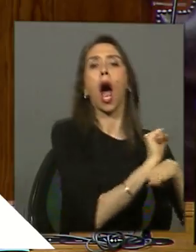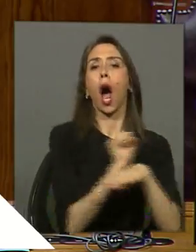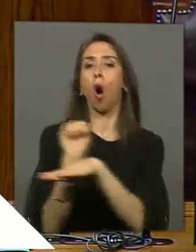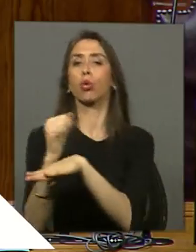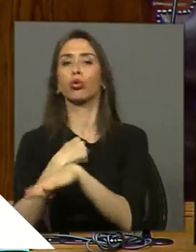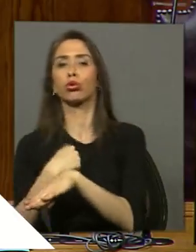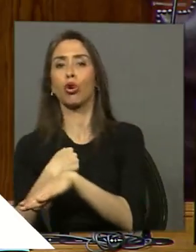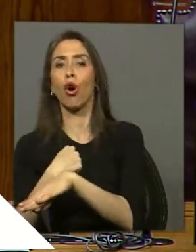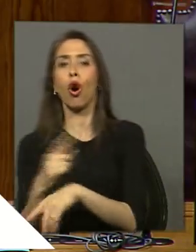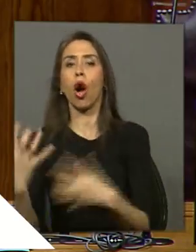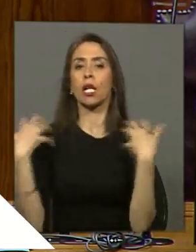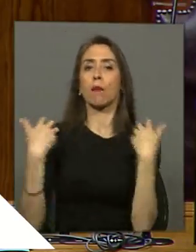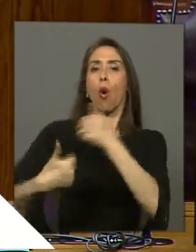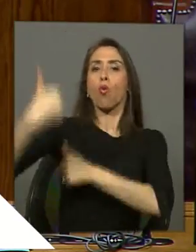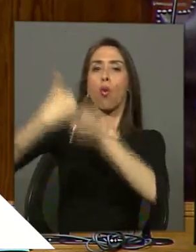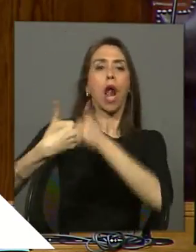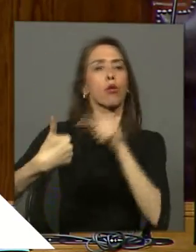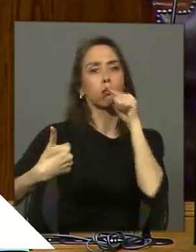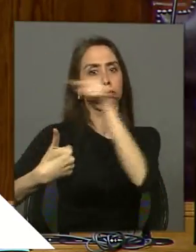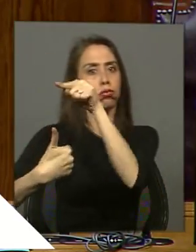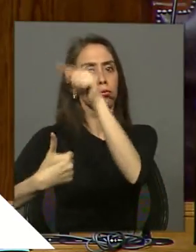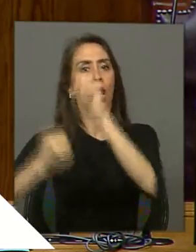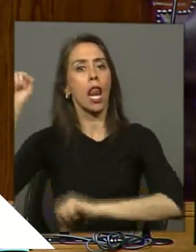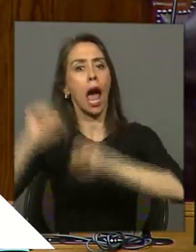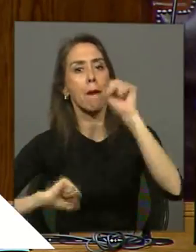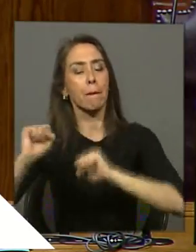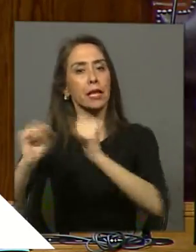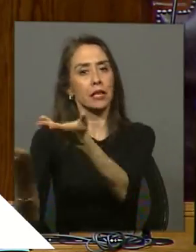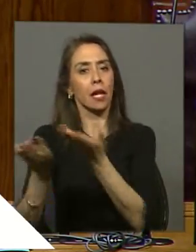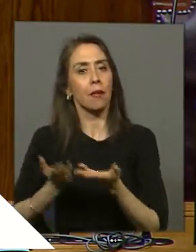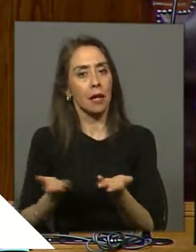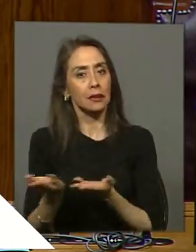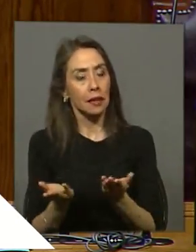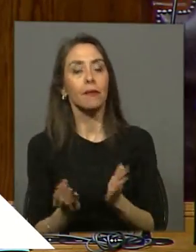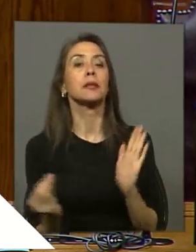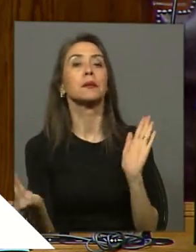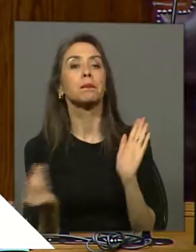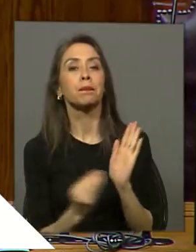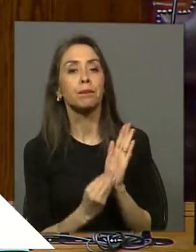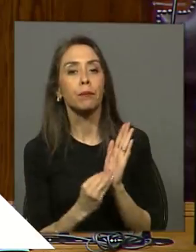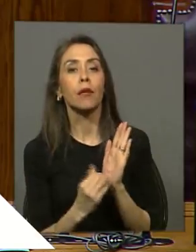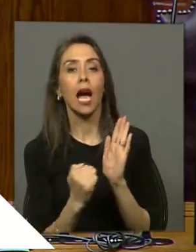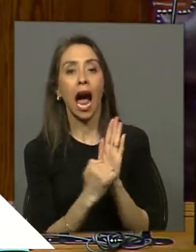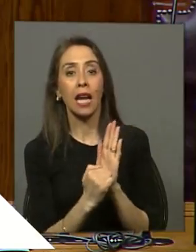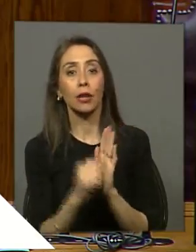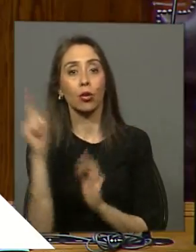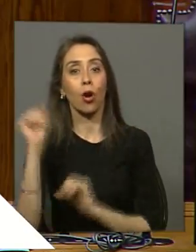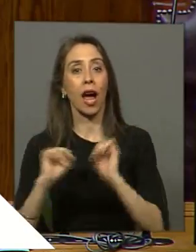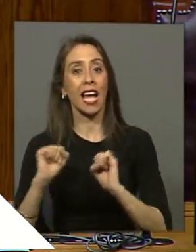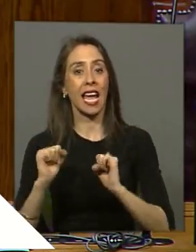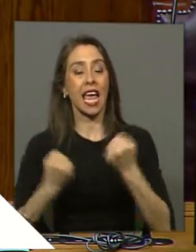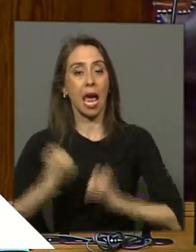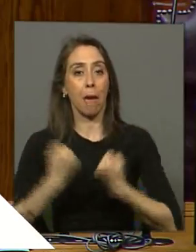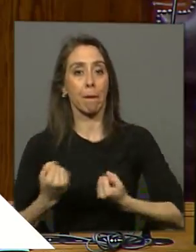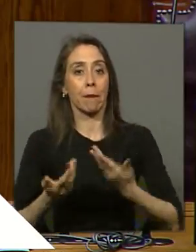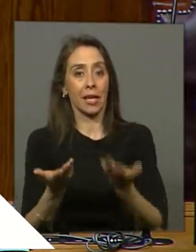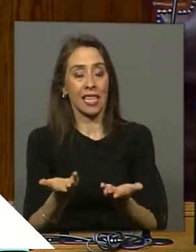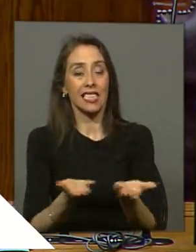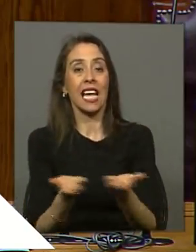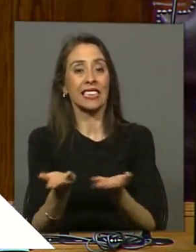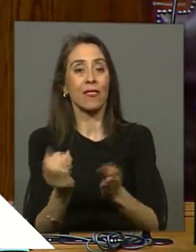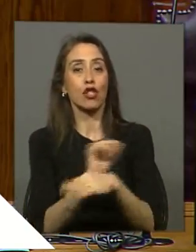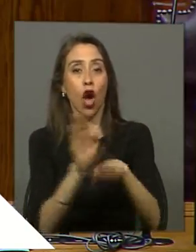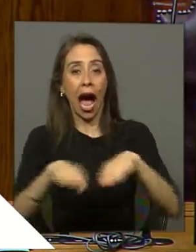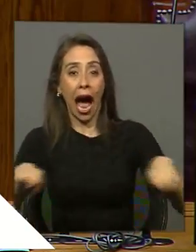claramente establecido que es en el proveedor. Se incorporó también una norma que obliga a los proveedores de estos servicios a publicar las tarifas y toda la